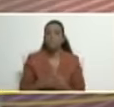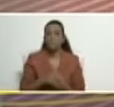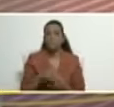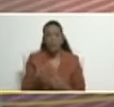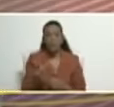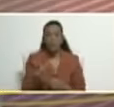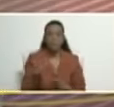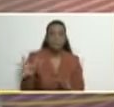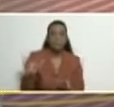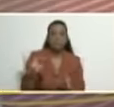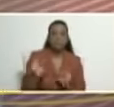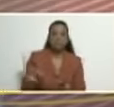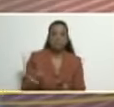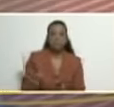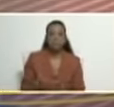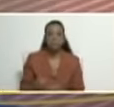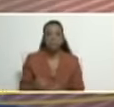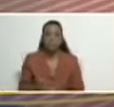fascista.